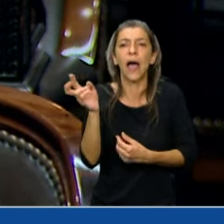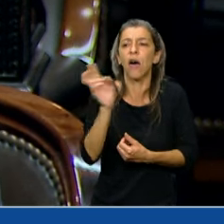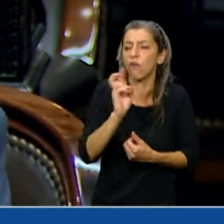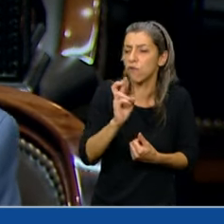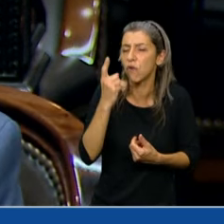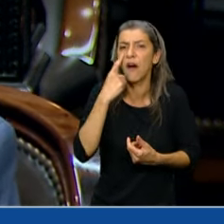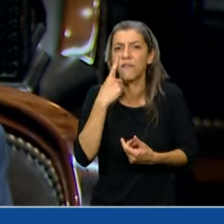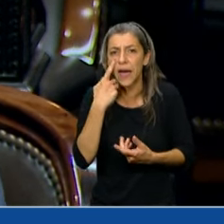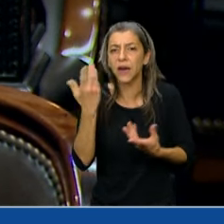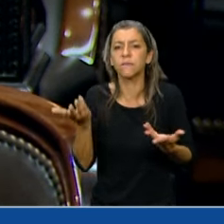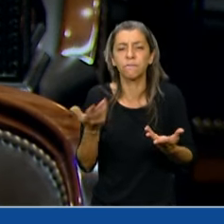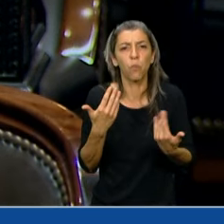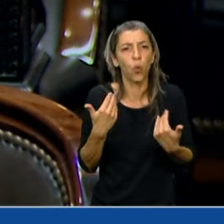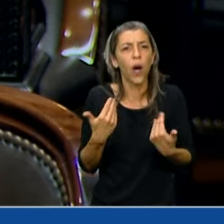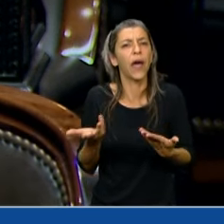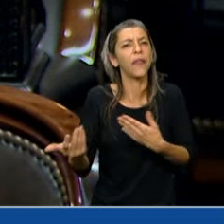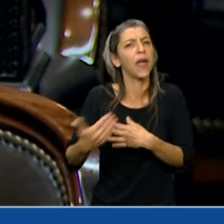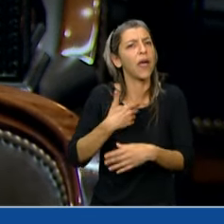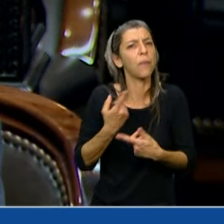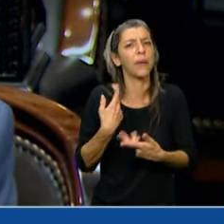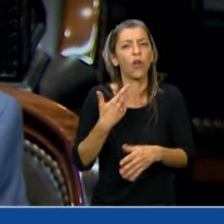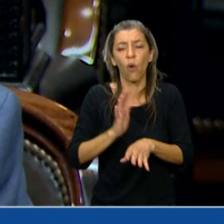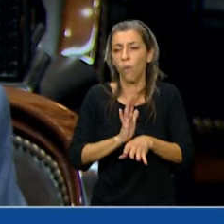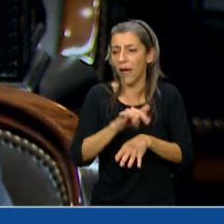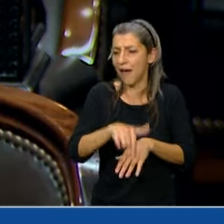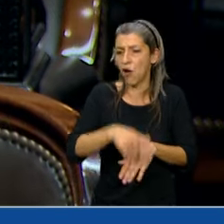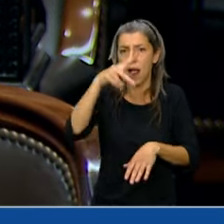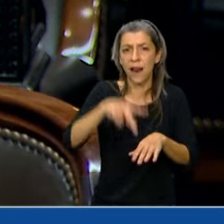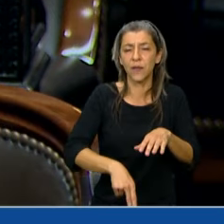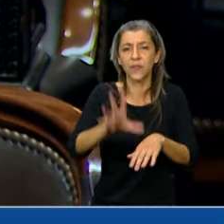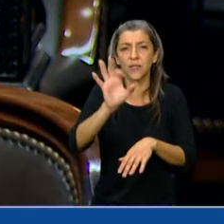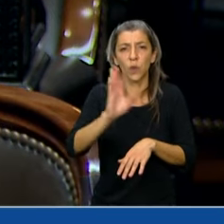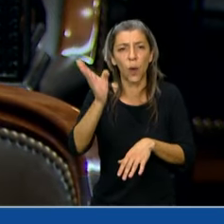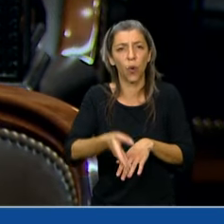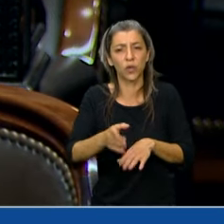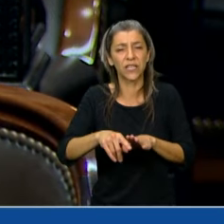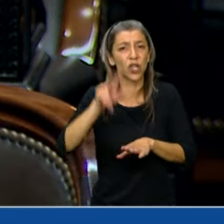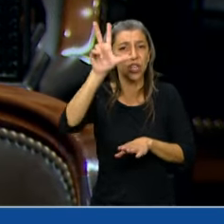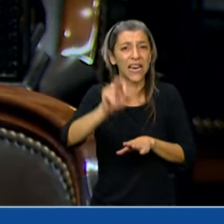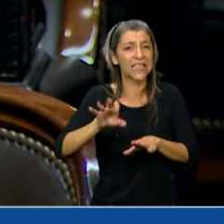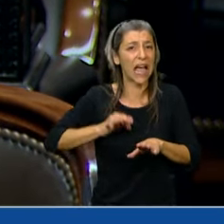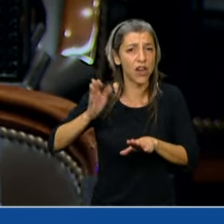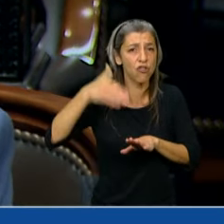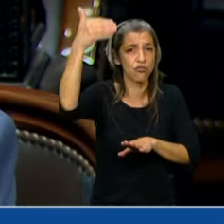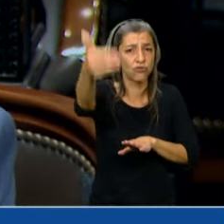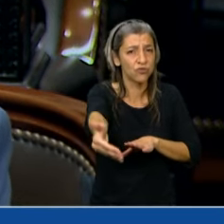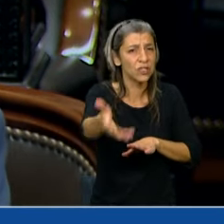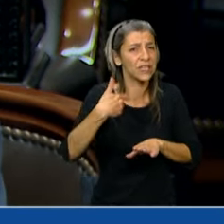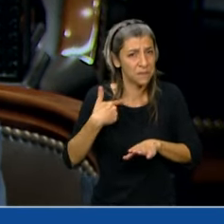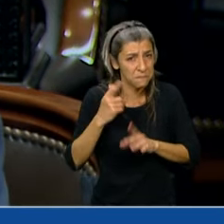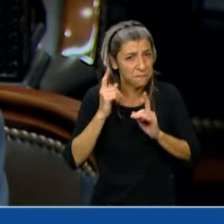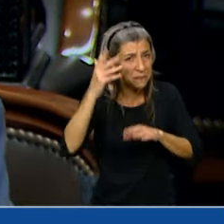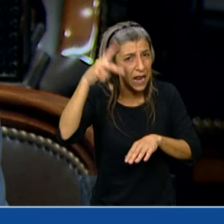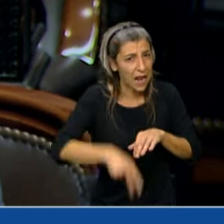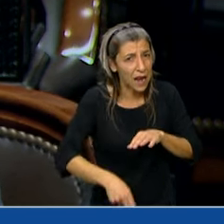ya ponemos un límite del 50% No quiero pensar que de acá a 30 años vamos a seguir teniendo limitaciones para poder